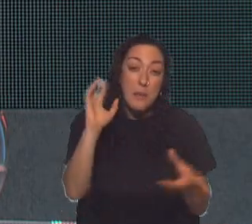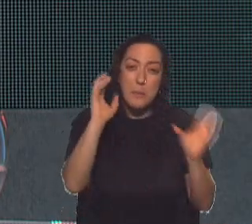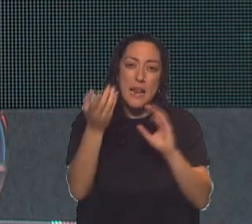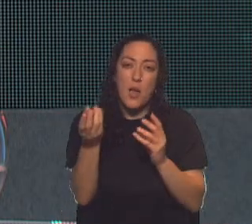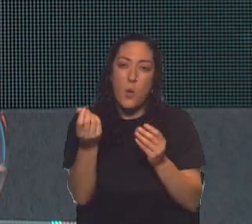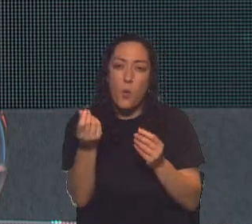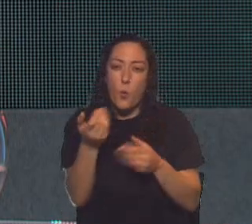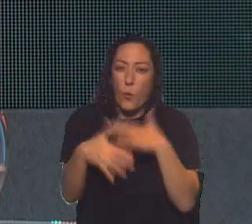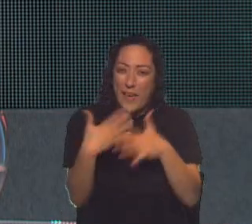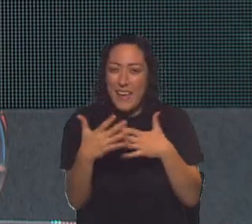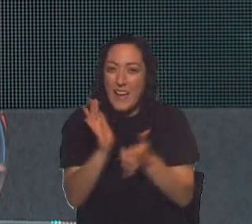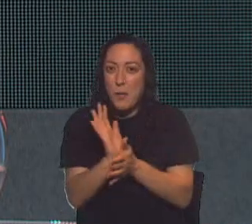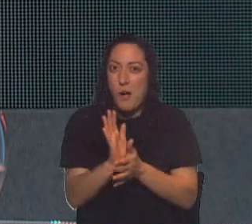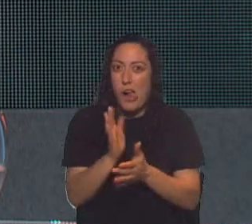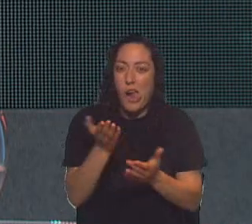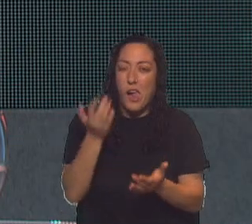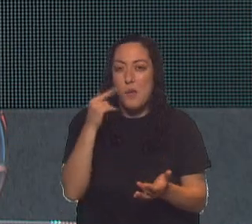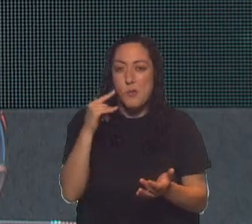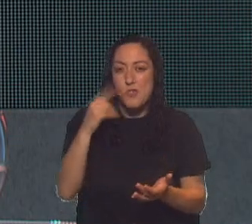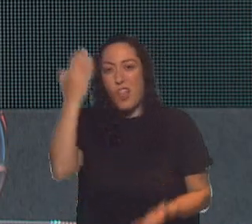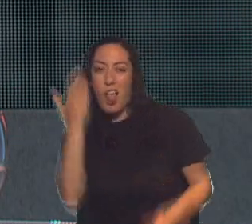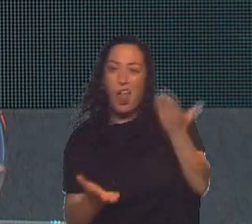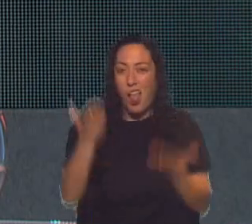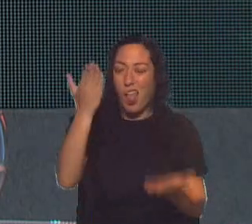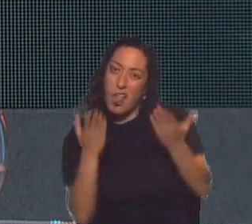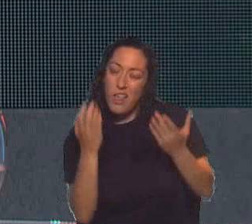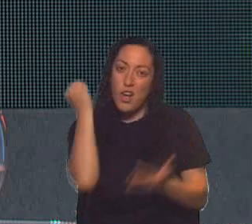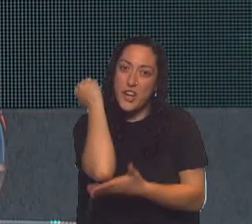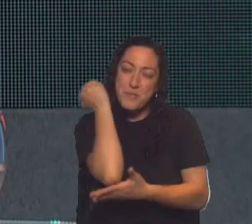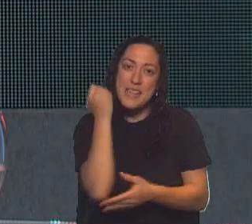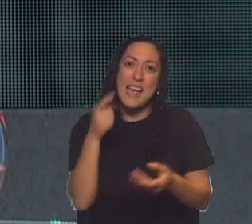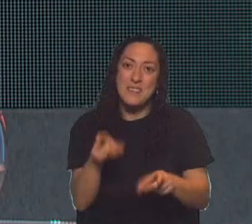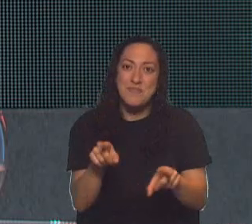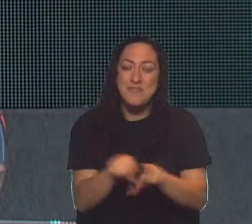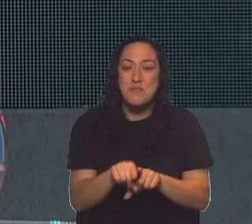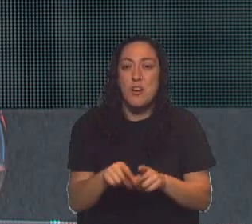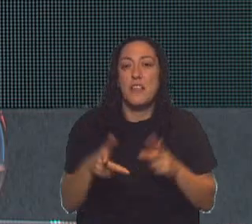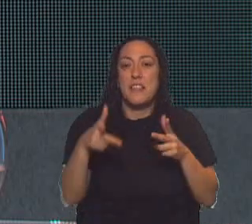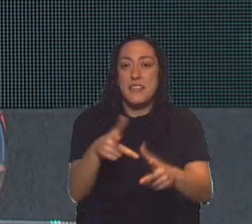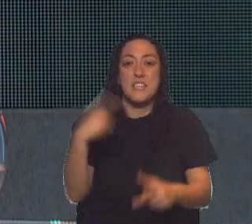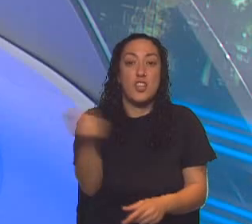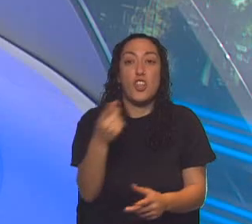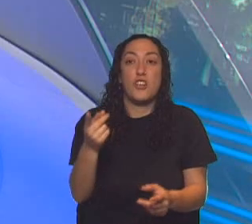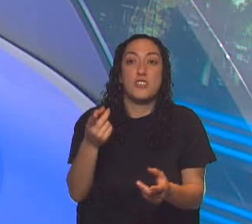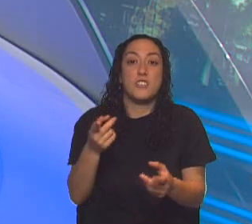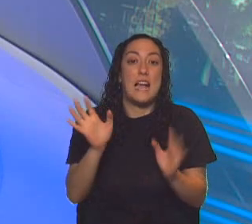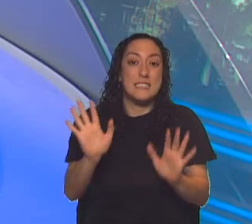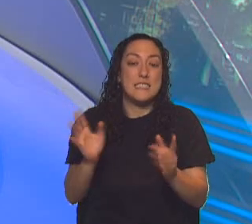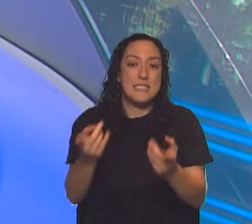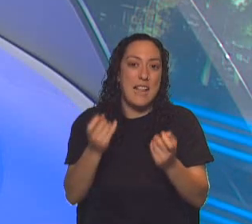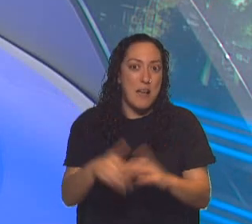desbalancear todo el tiempo el panorama creyendo que lo que dice es lo que todos necesitamos